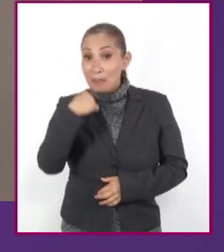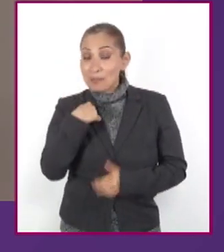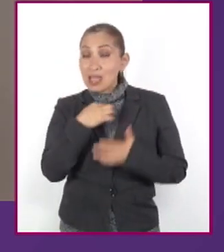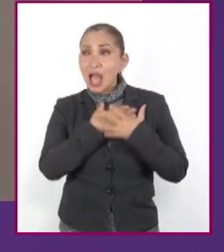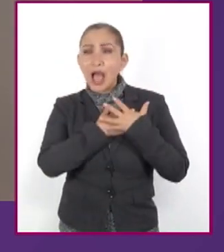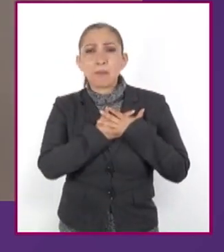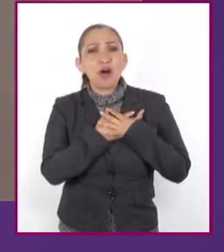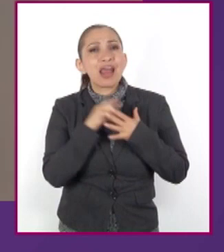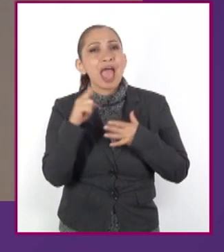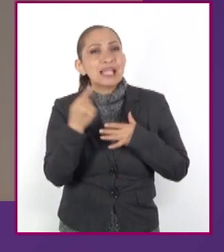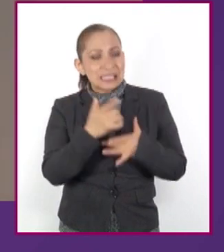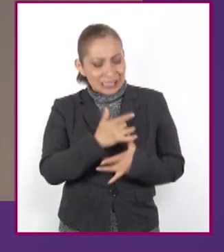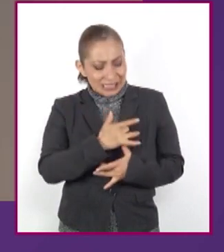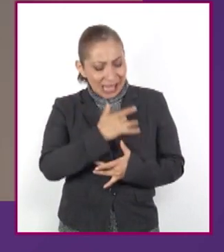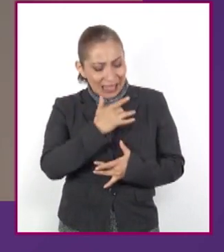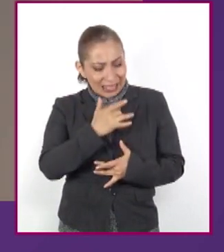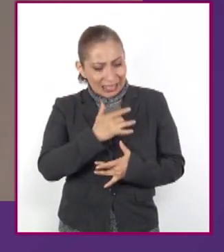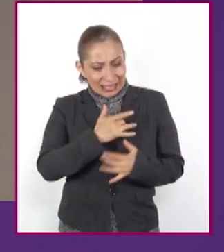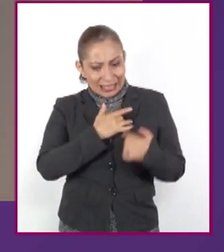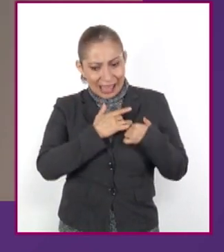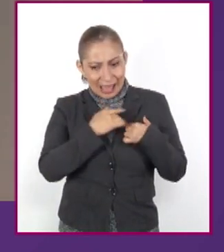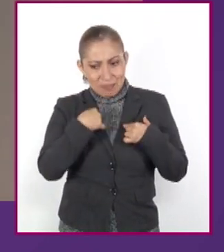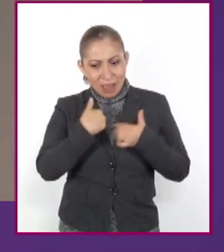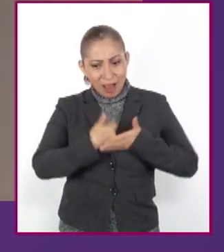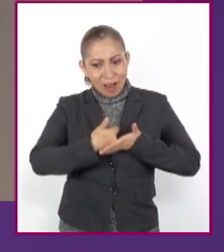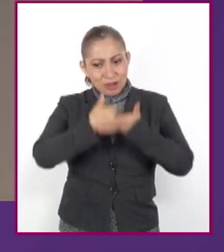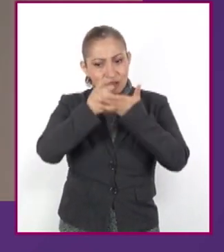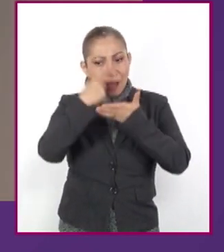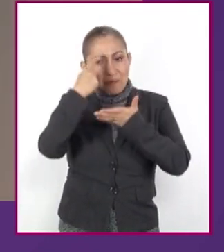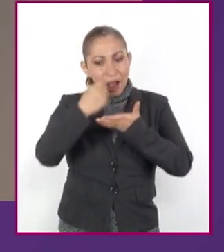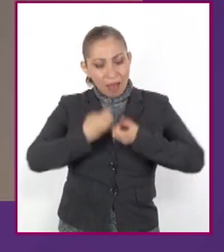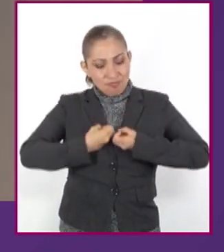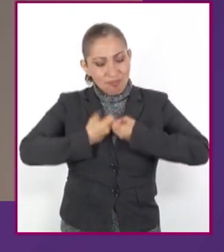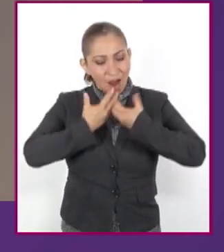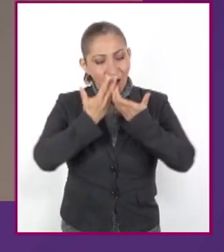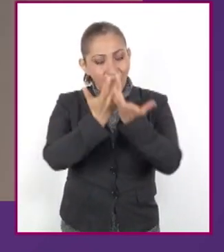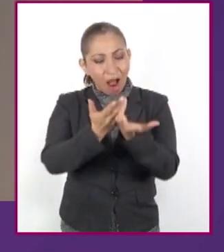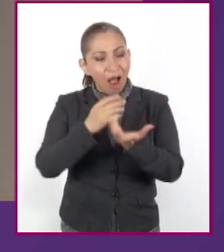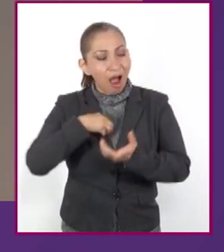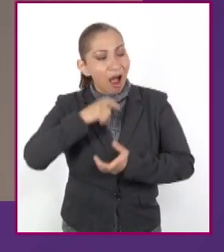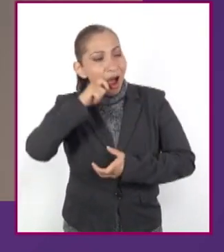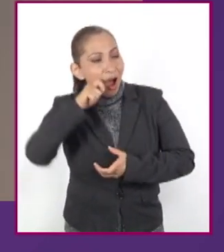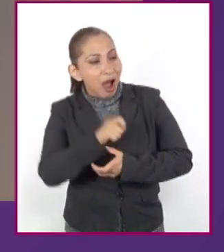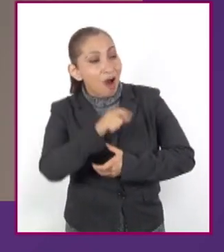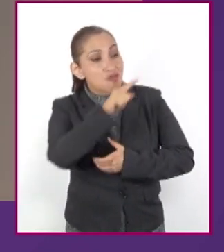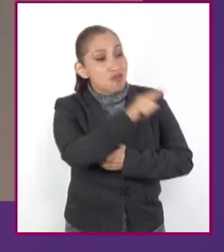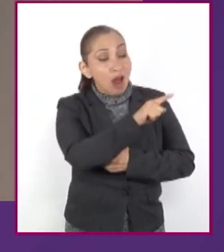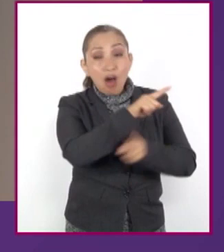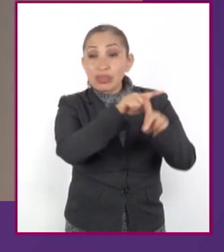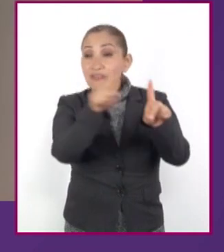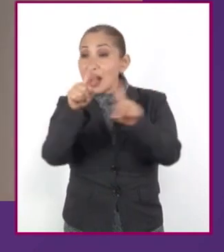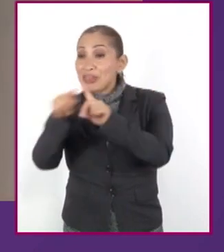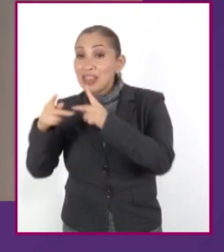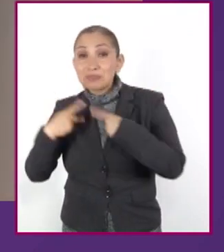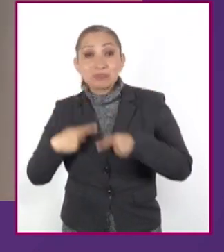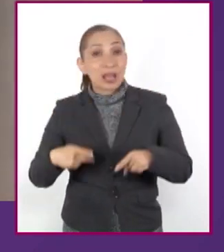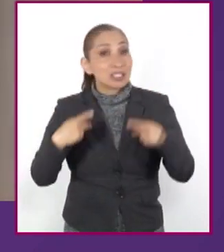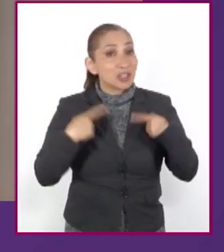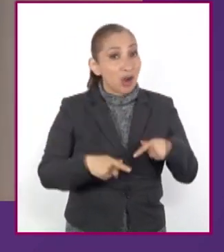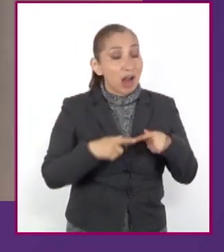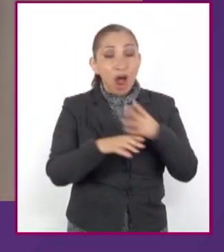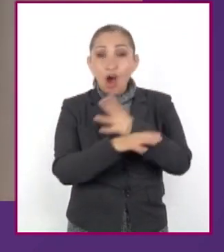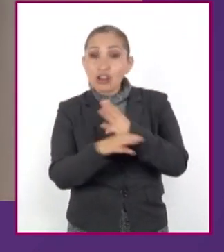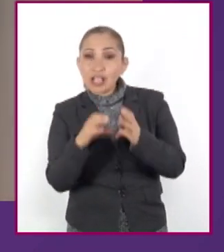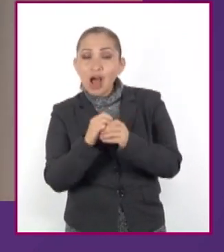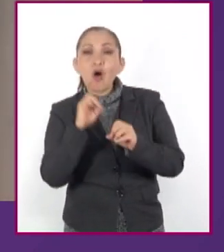el amor es un sentimiento que me permite expresar el afecto por una o varias personas,